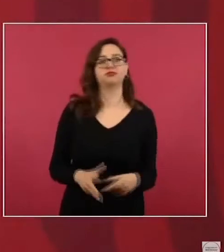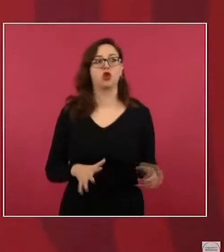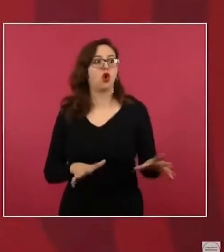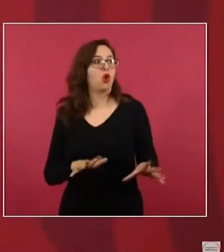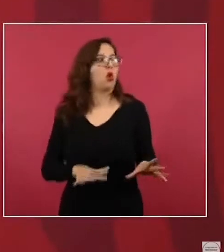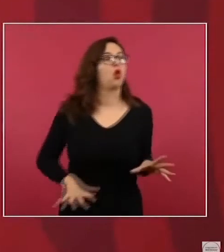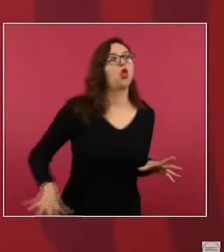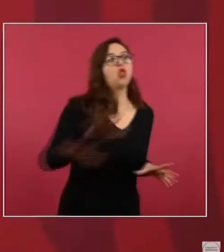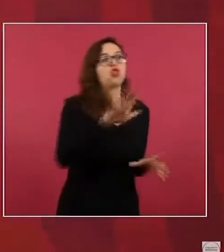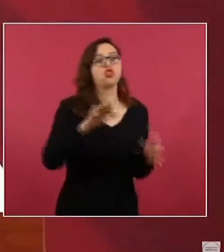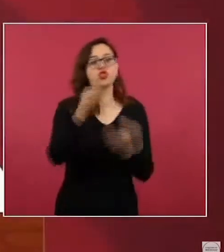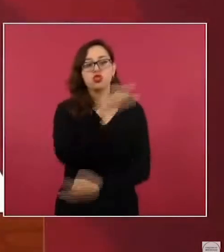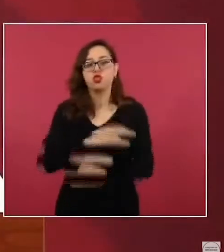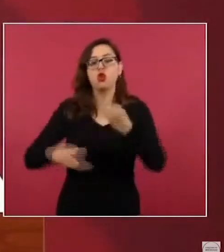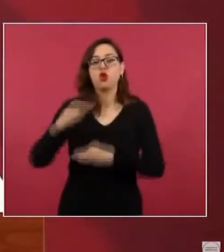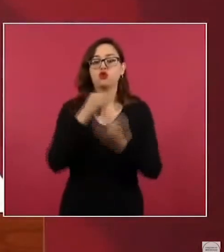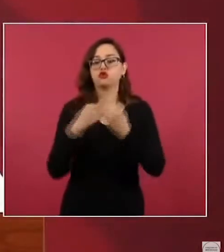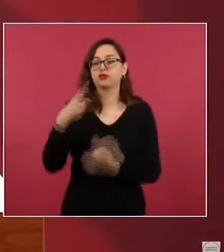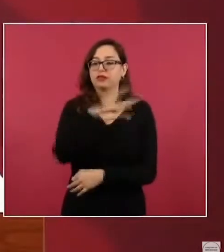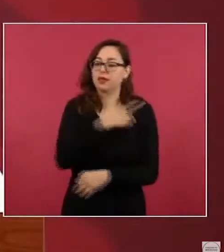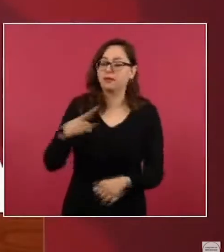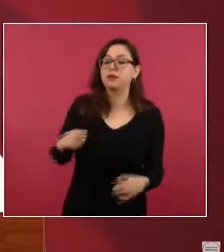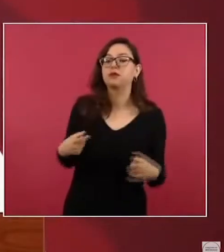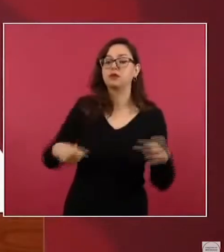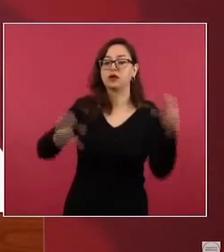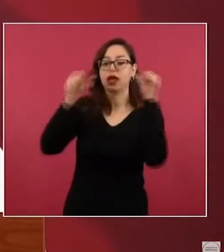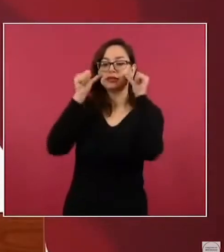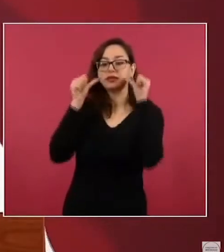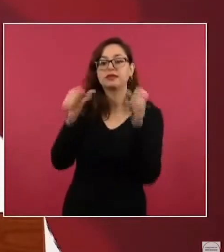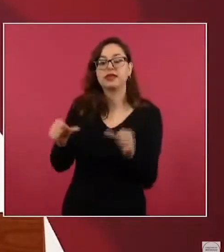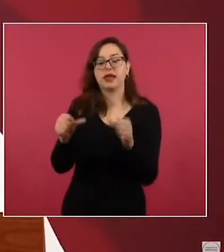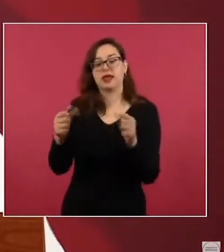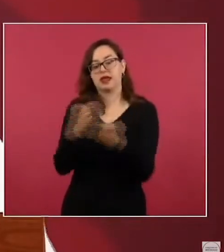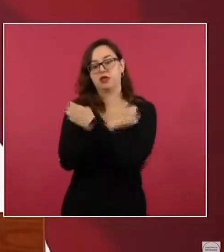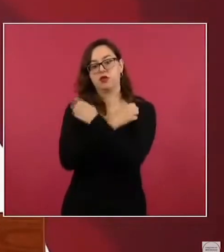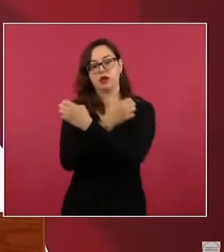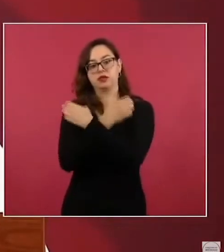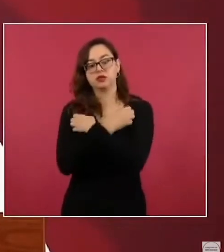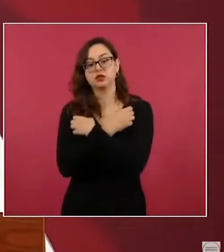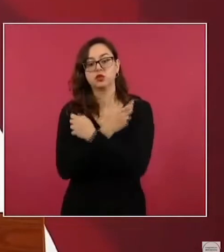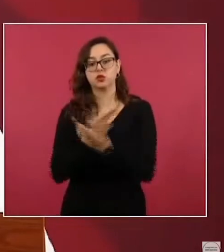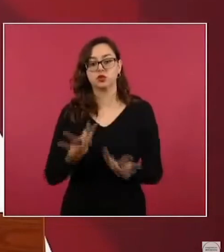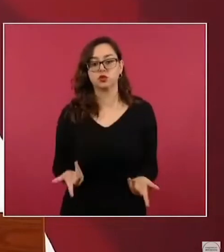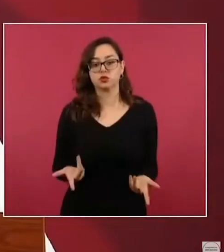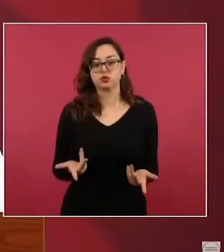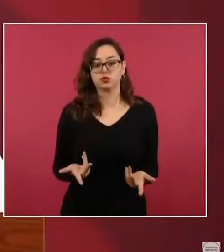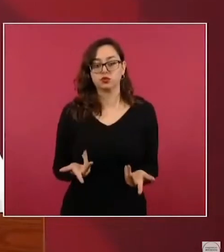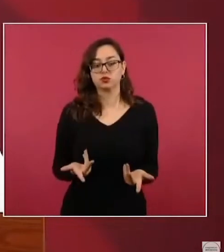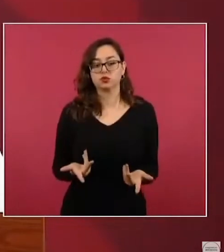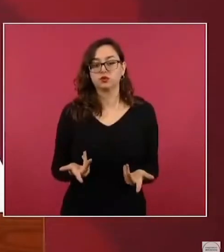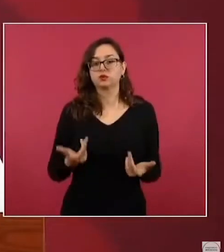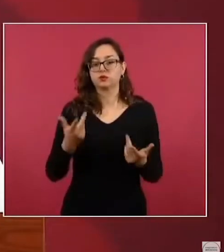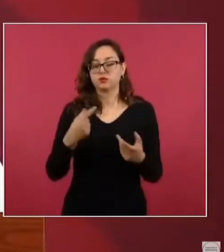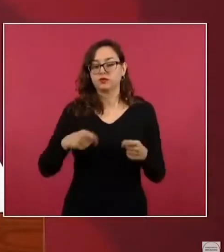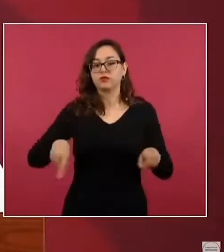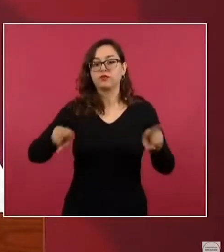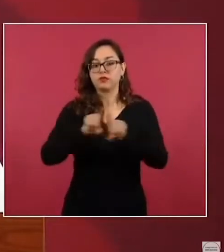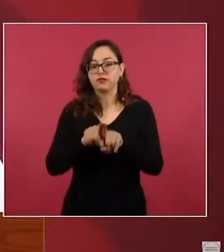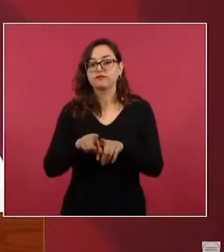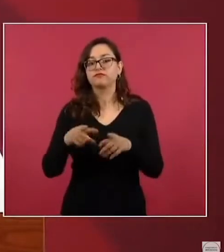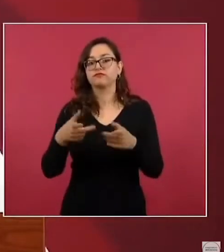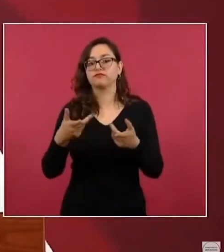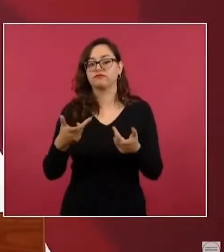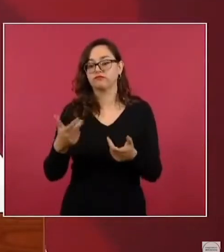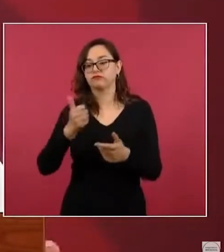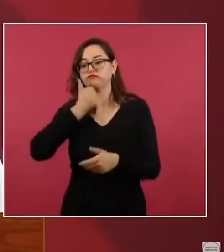lo conocemos, pero no, tiene que ver desde los comportamientos de acuerdos que debemos de tener entre